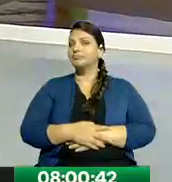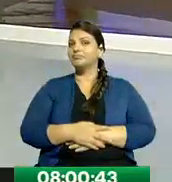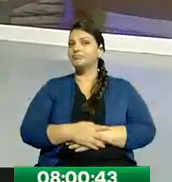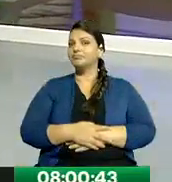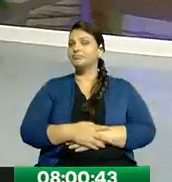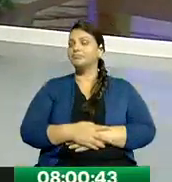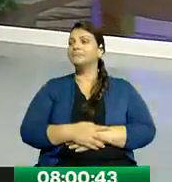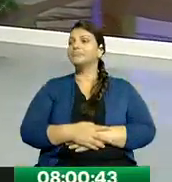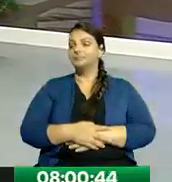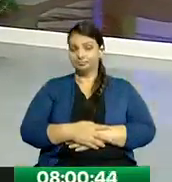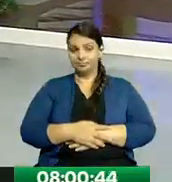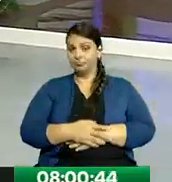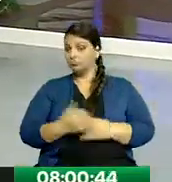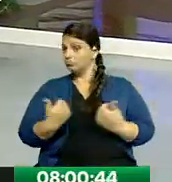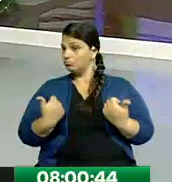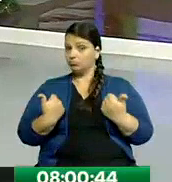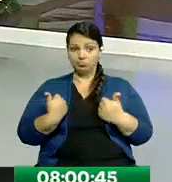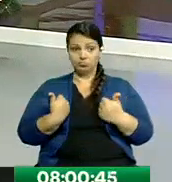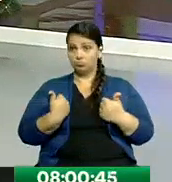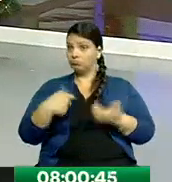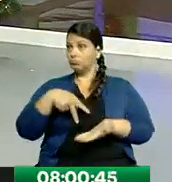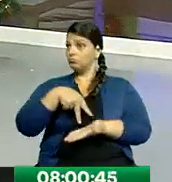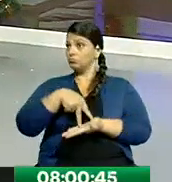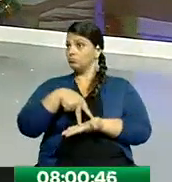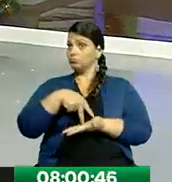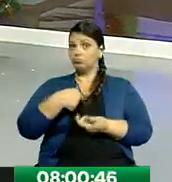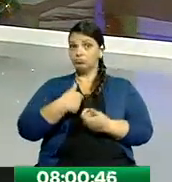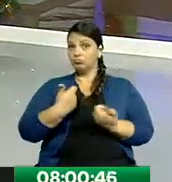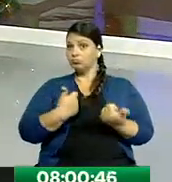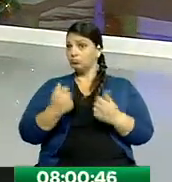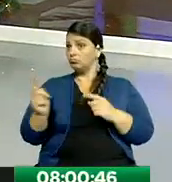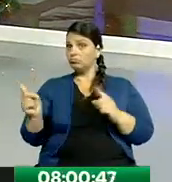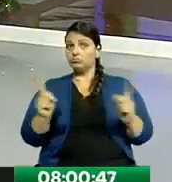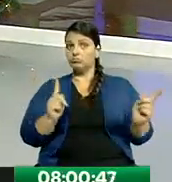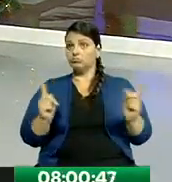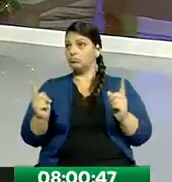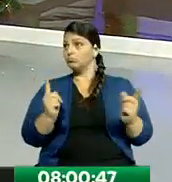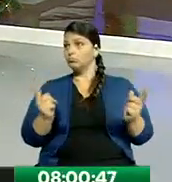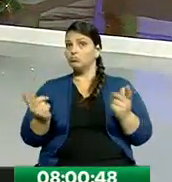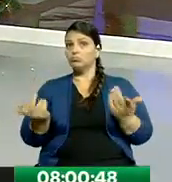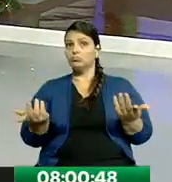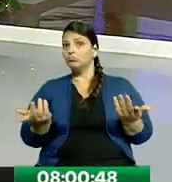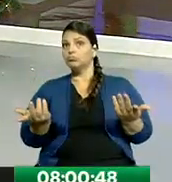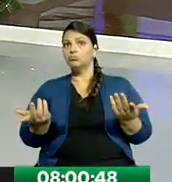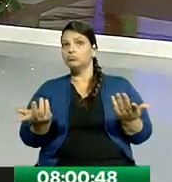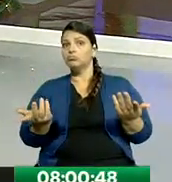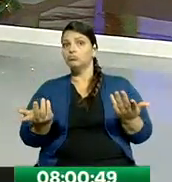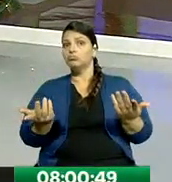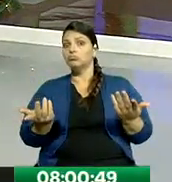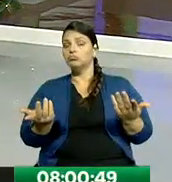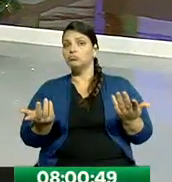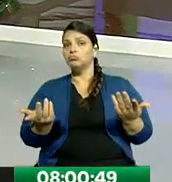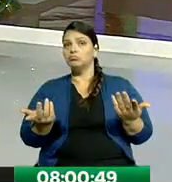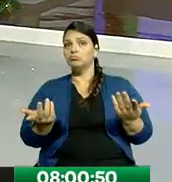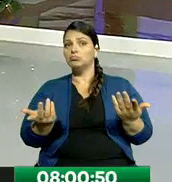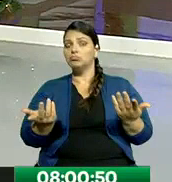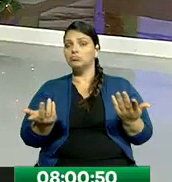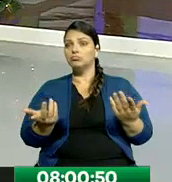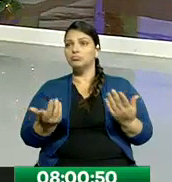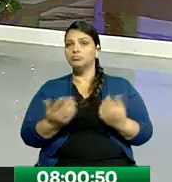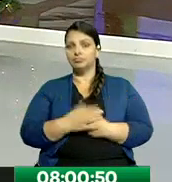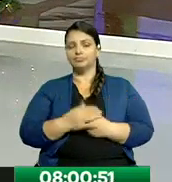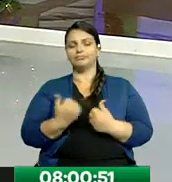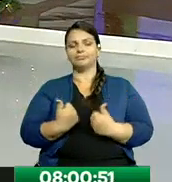Ahí estoy. ¿Para dónde? ¿Para la izquierda, a la derecha? A ver, mi querido Byron. En vivo no hay nada igual, decía o rezaba un programa. Ahí